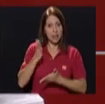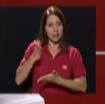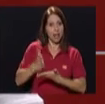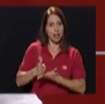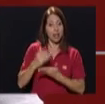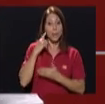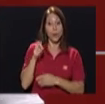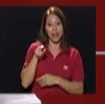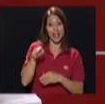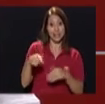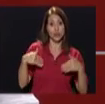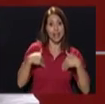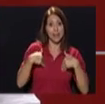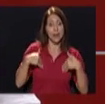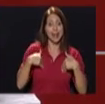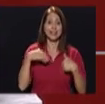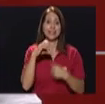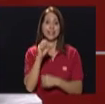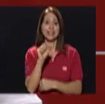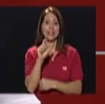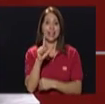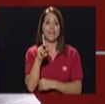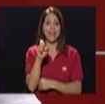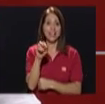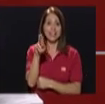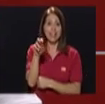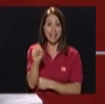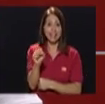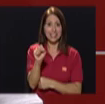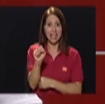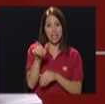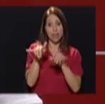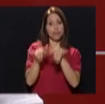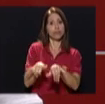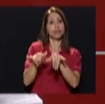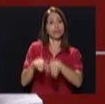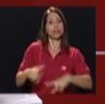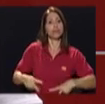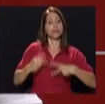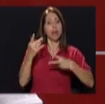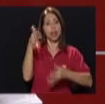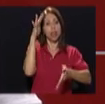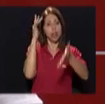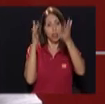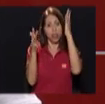o sea, hasta ahí, porque ellos son silvestres, tienen sus comportamientos,